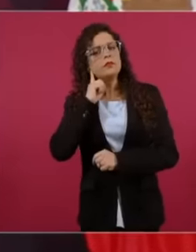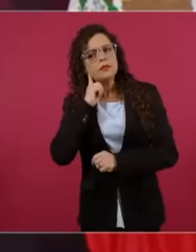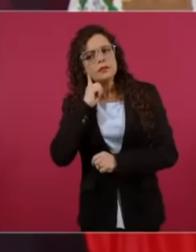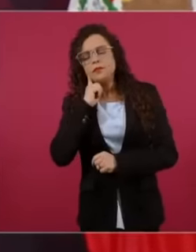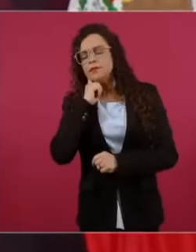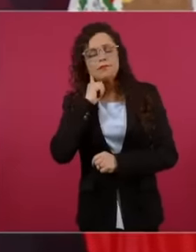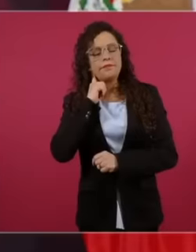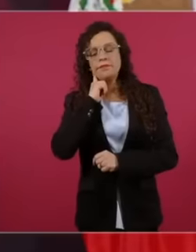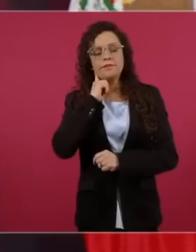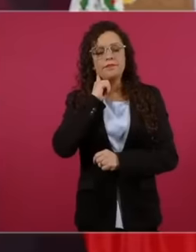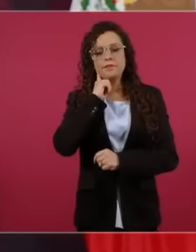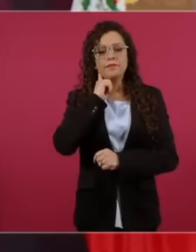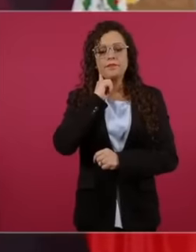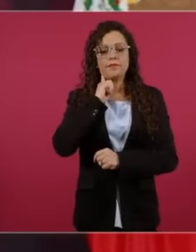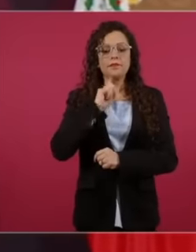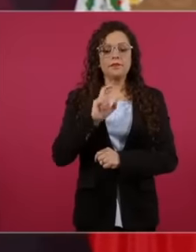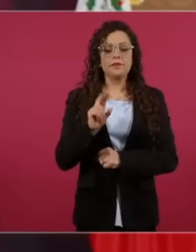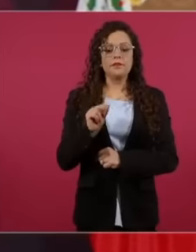el debido